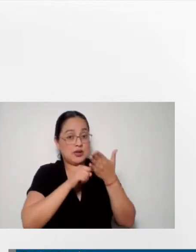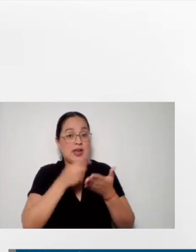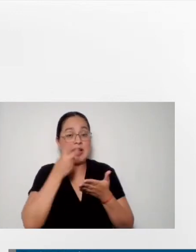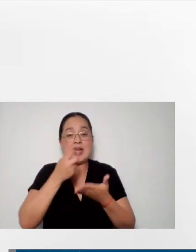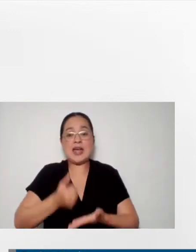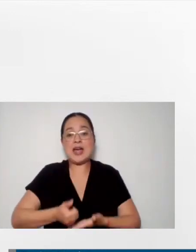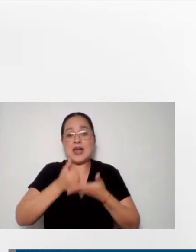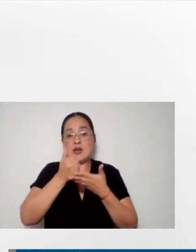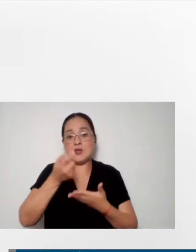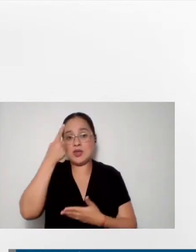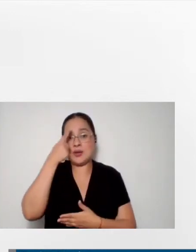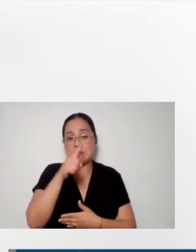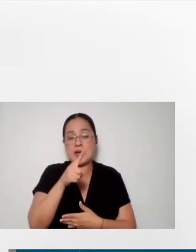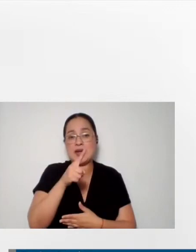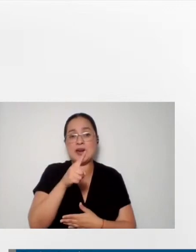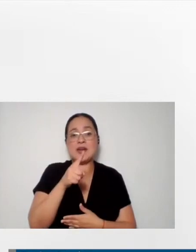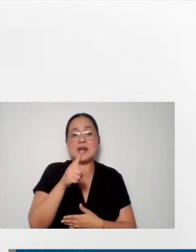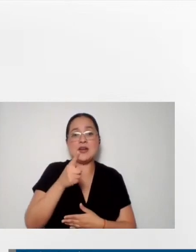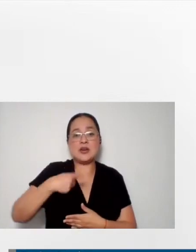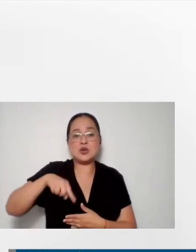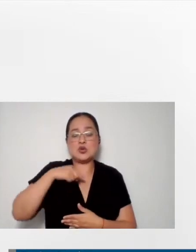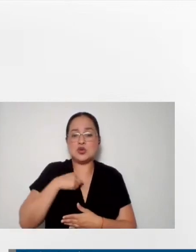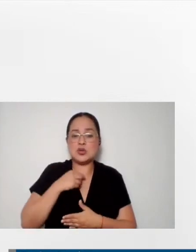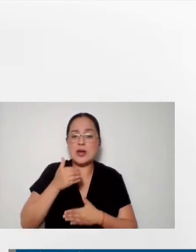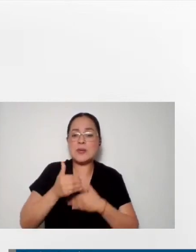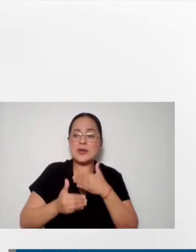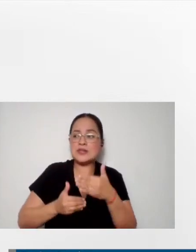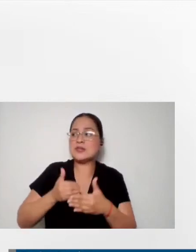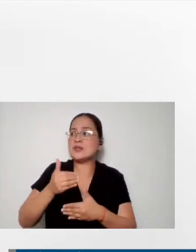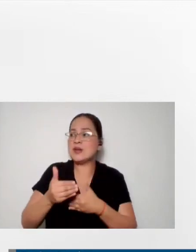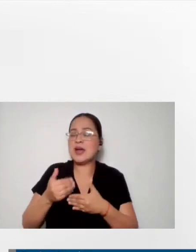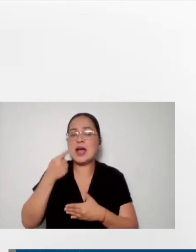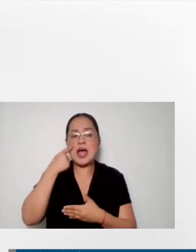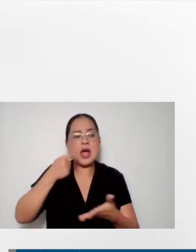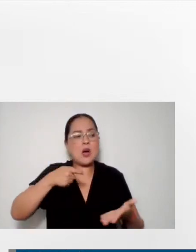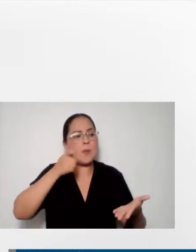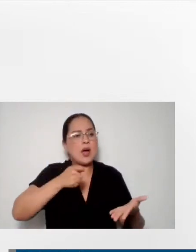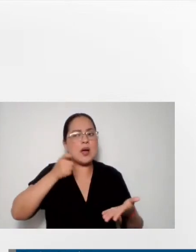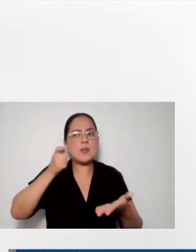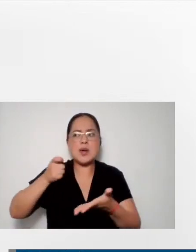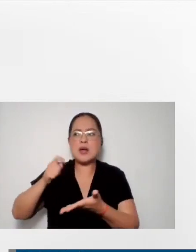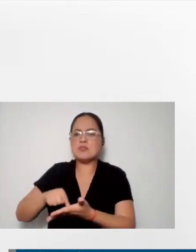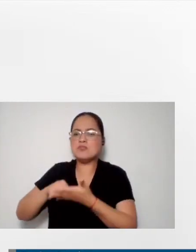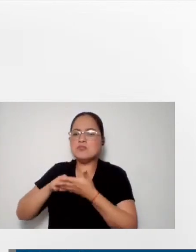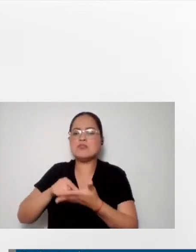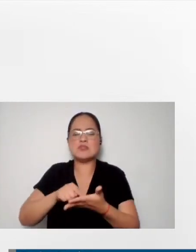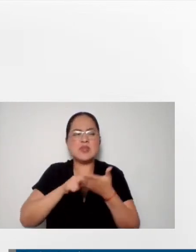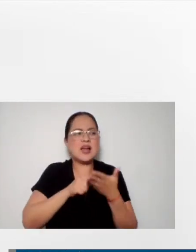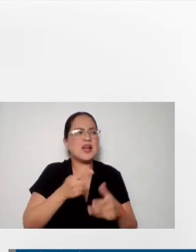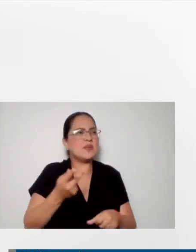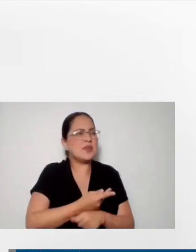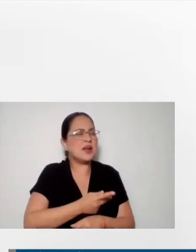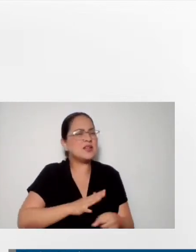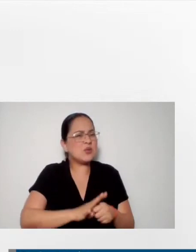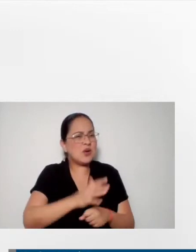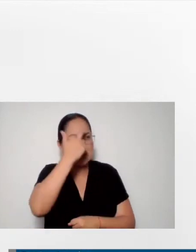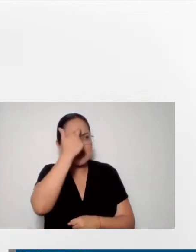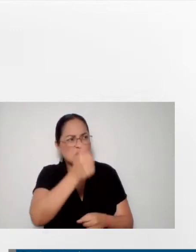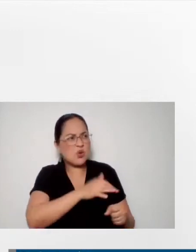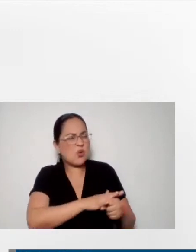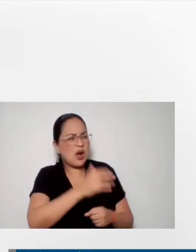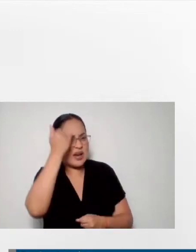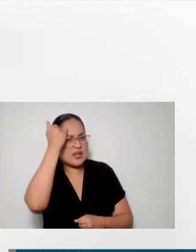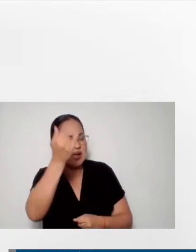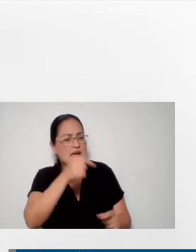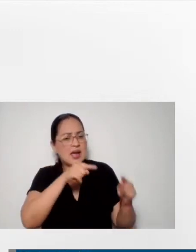Va avanzando, ¿no? Y conforme vamos leyendo las sentencias y conforme vamos hilando, digamos, los razonamientos jurídicos, nos vamos